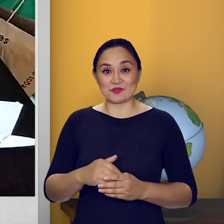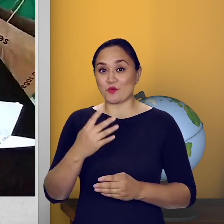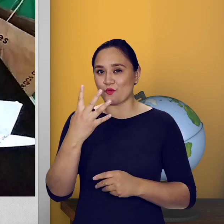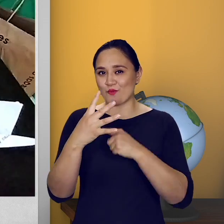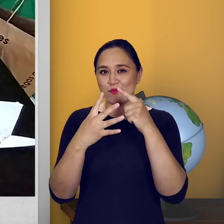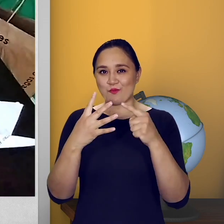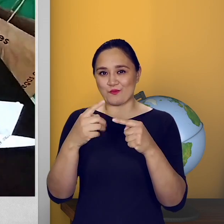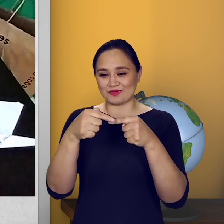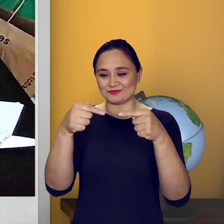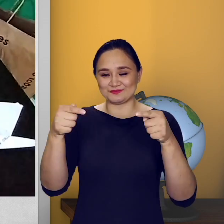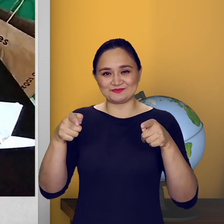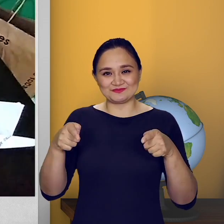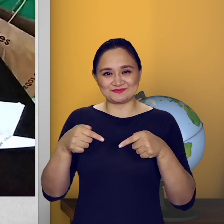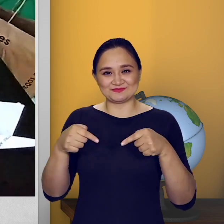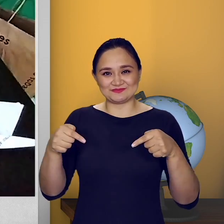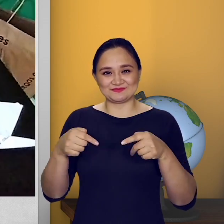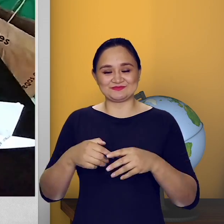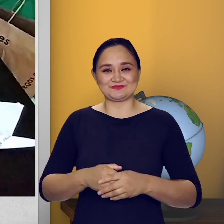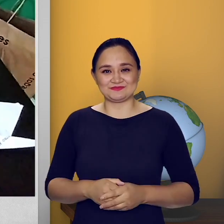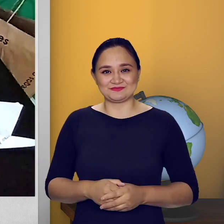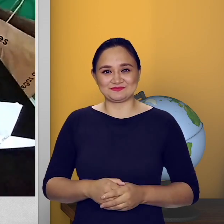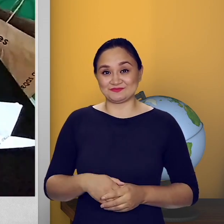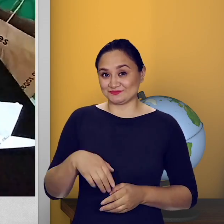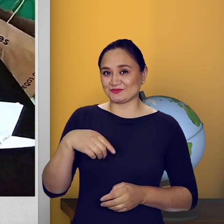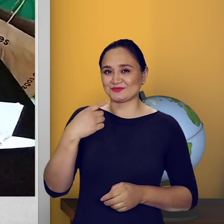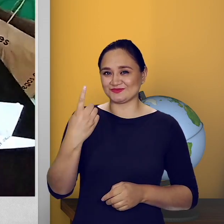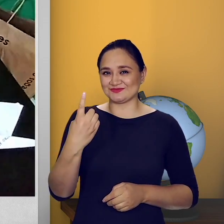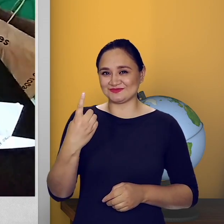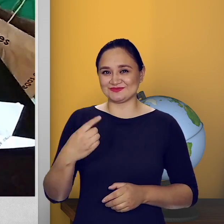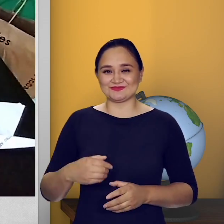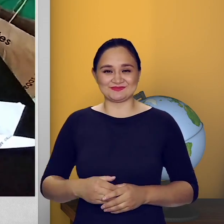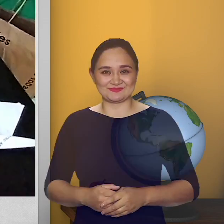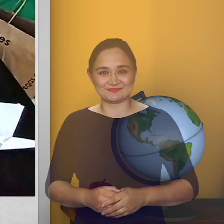Por los cuatro lados. Tenemos un lado.